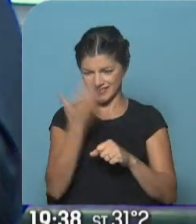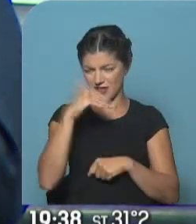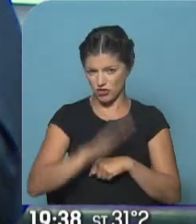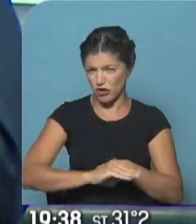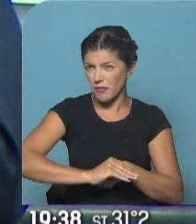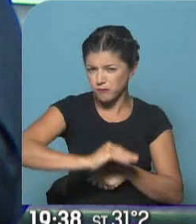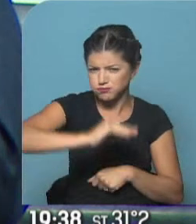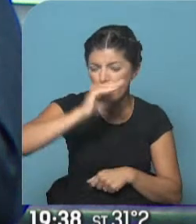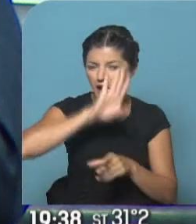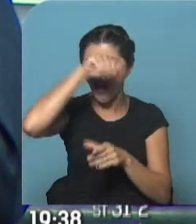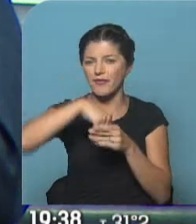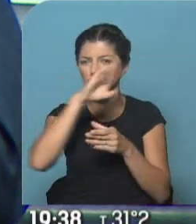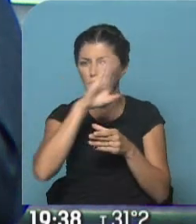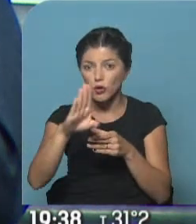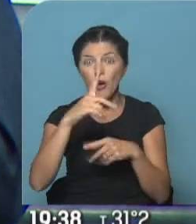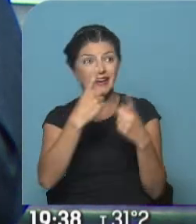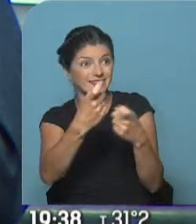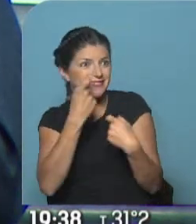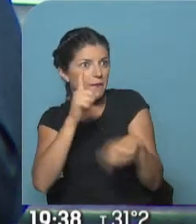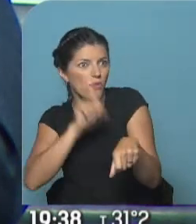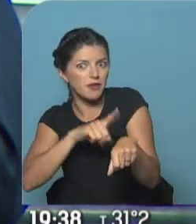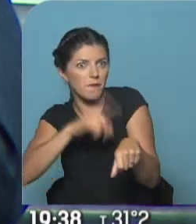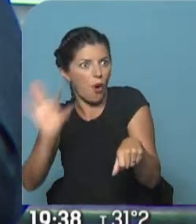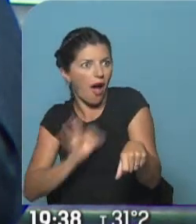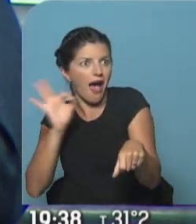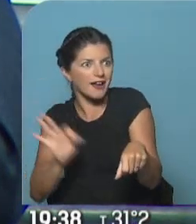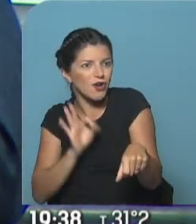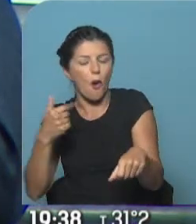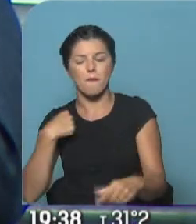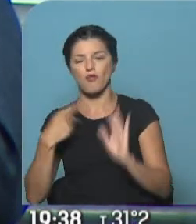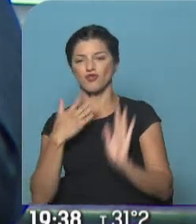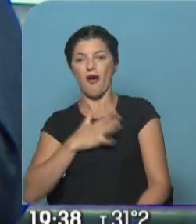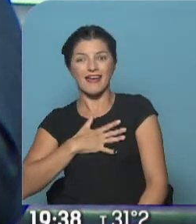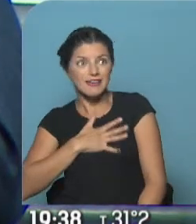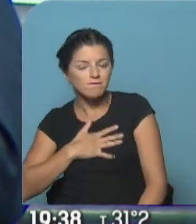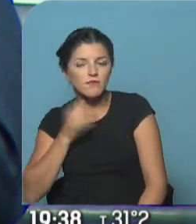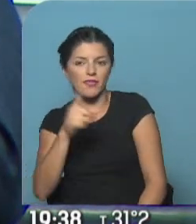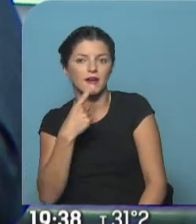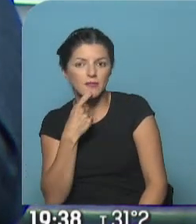Pero como hincha los voy a disfrutar por el trabajo que estamos haciendo con Marcelo.